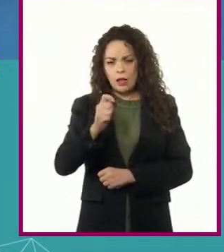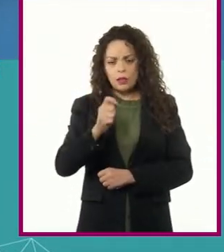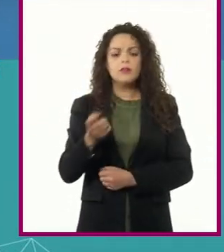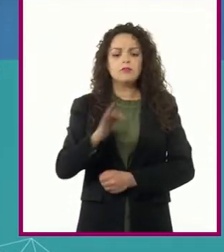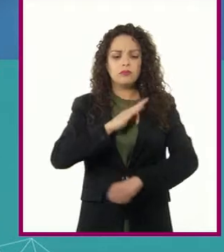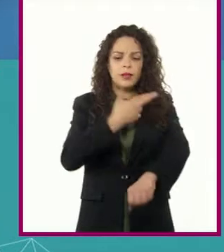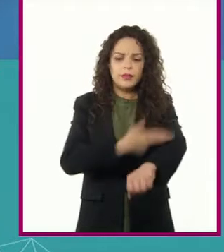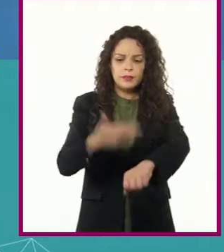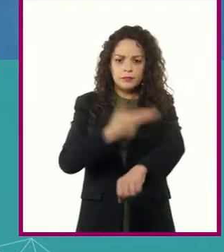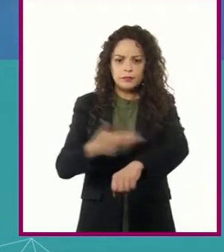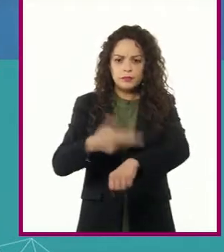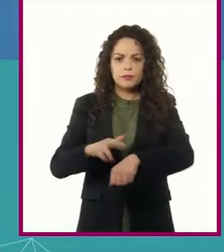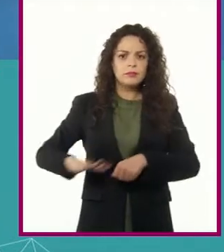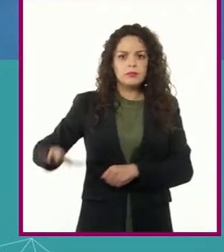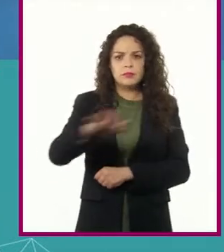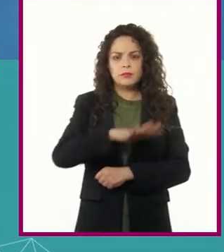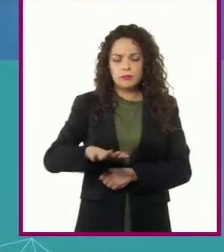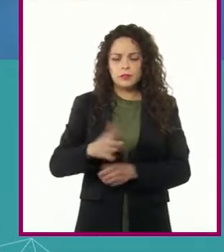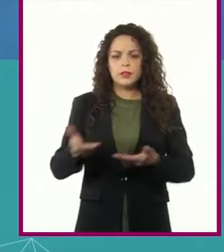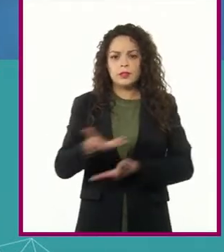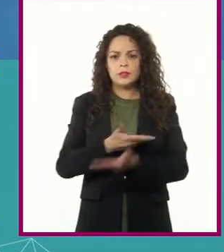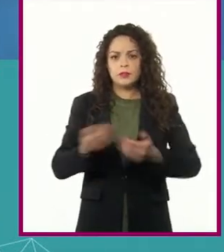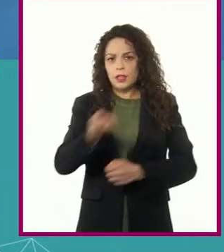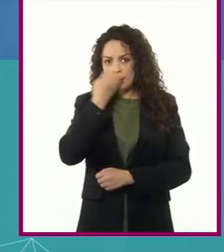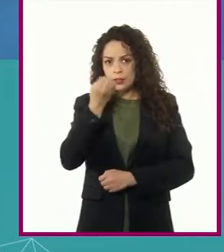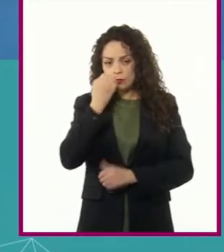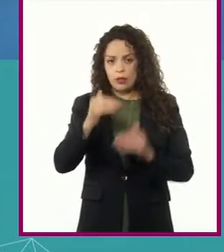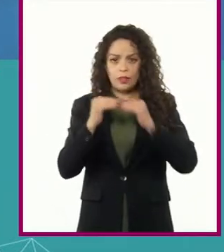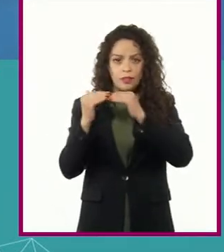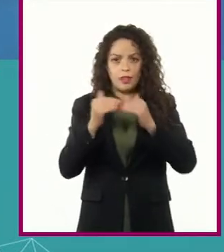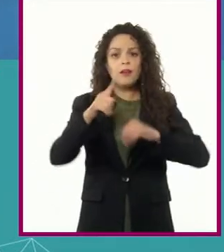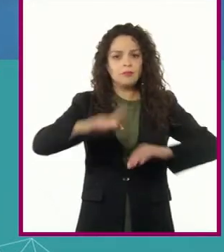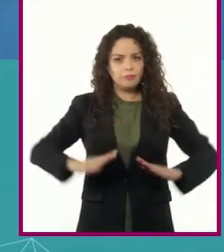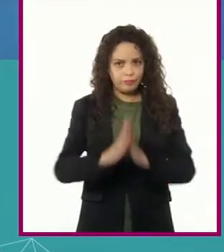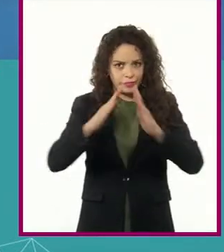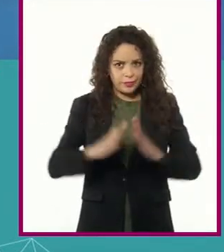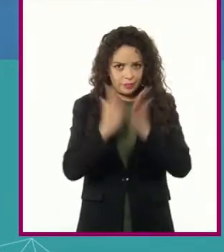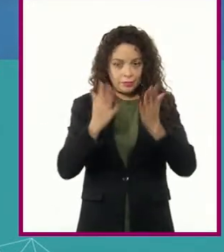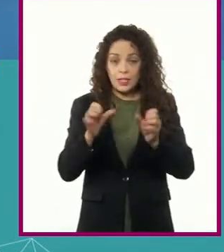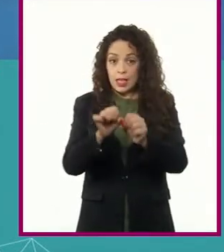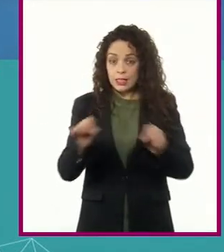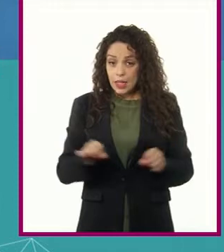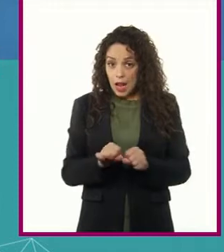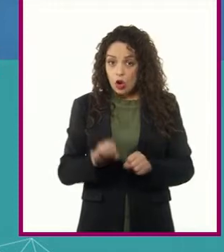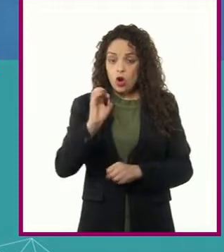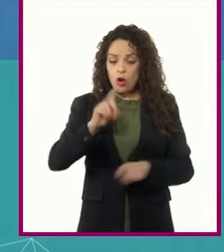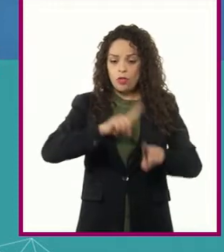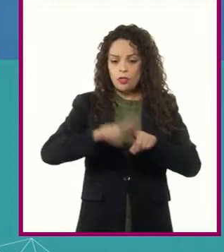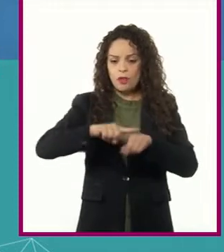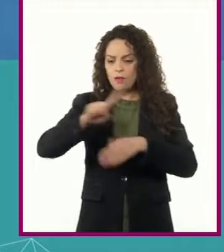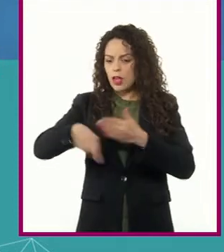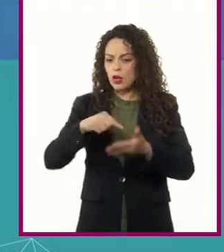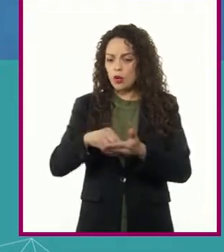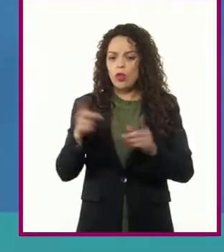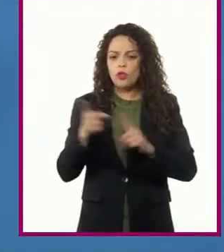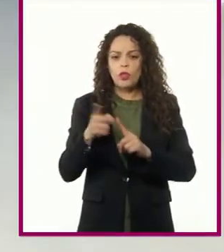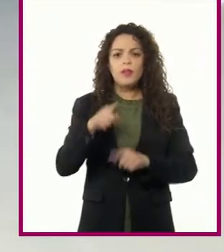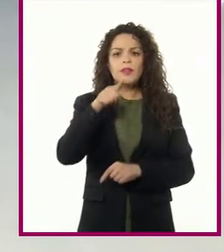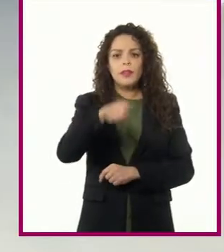gestionar espacios de convivencia escolar democrática en la escuela, en el salón de clases y en los diversos espacios en que se